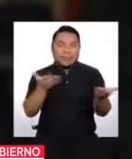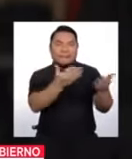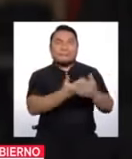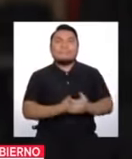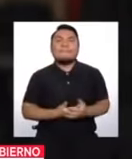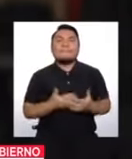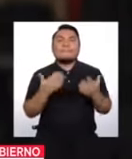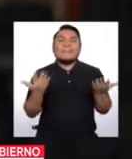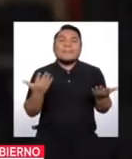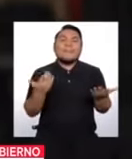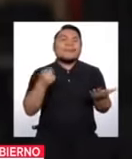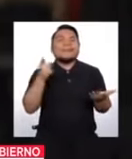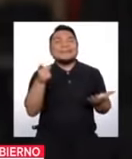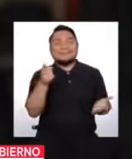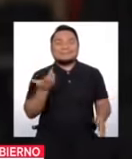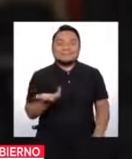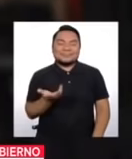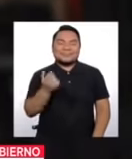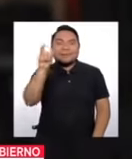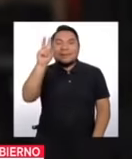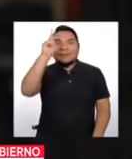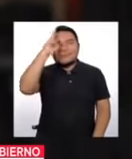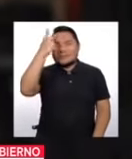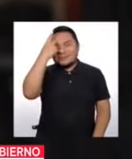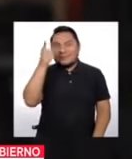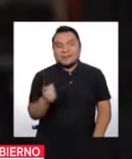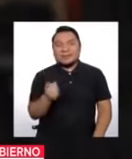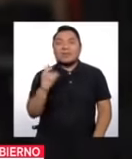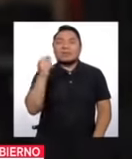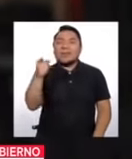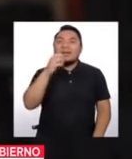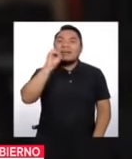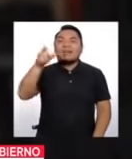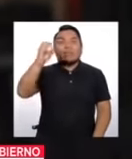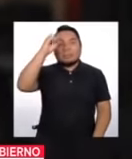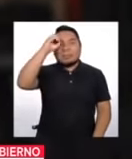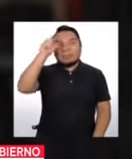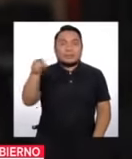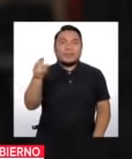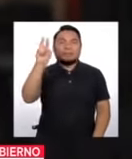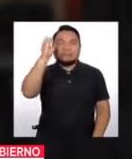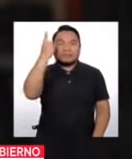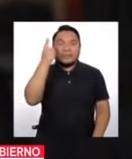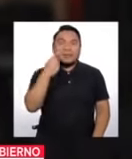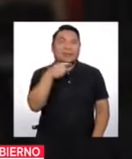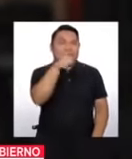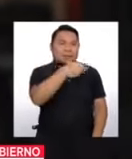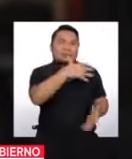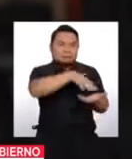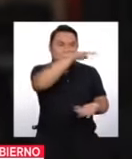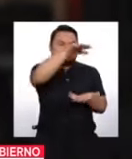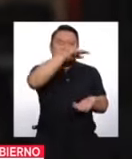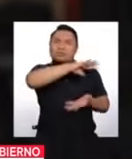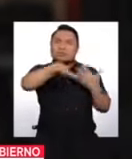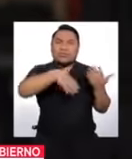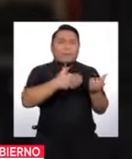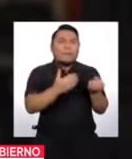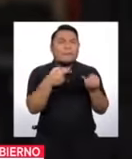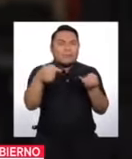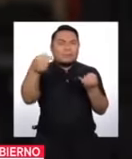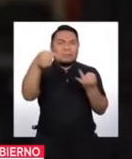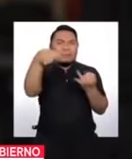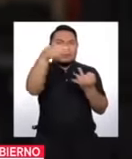hubo un malentendido. Felizmente, la aproximación con la población me ha permitido entregar toda esta